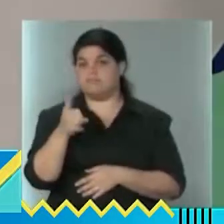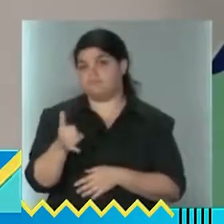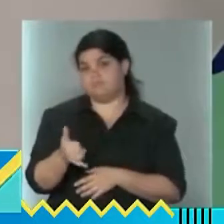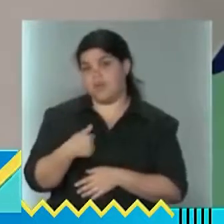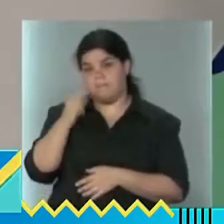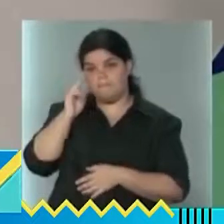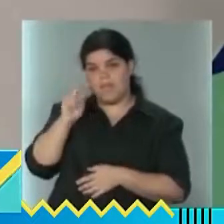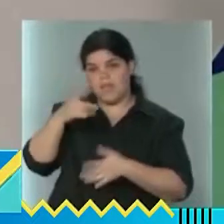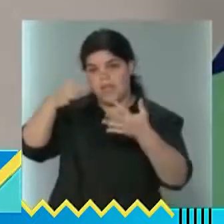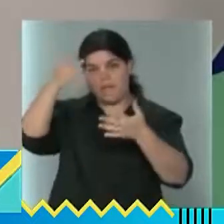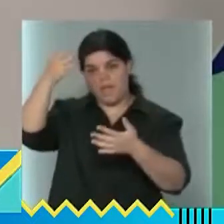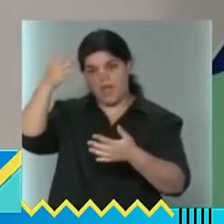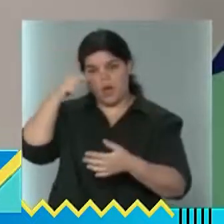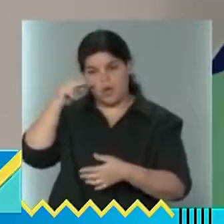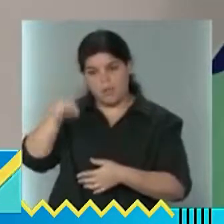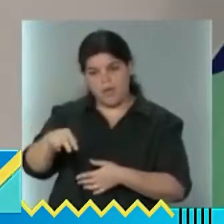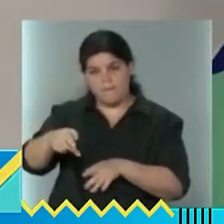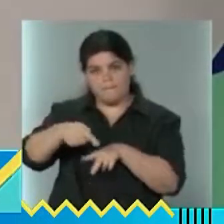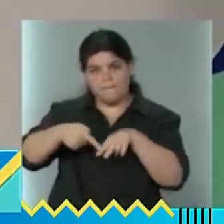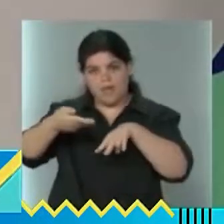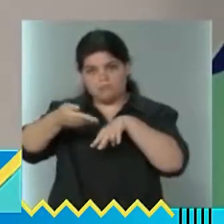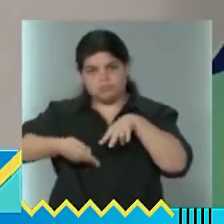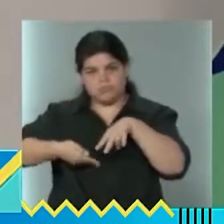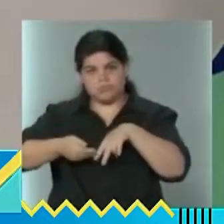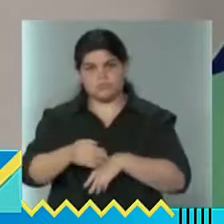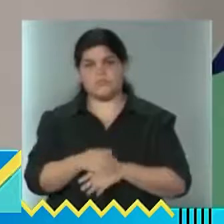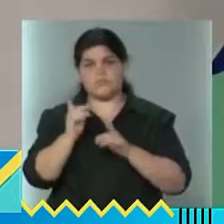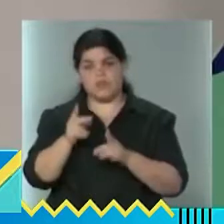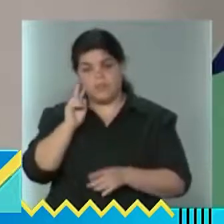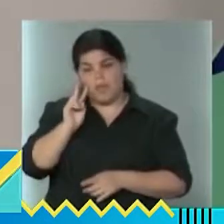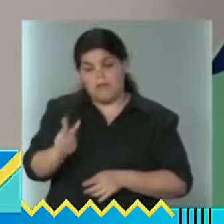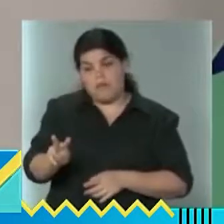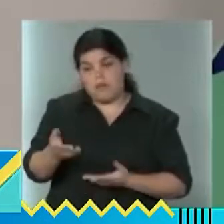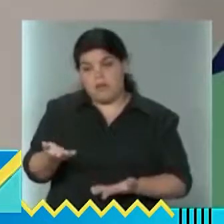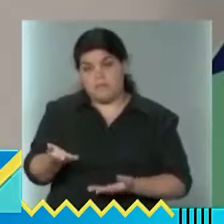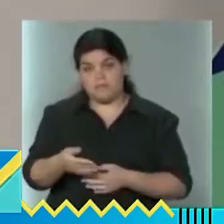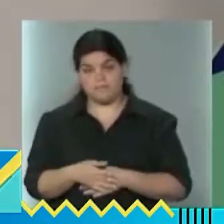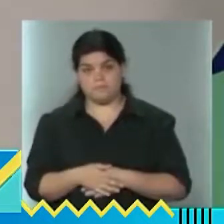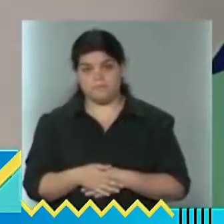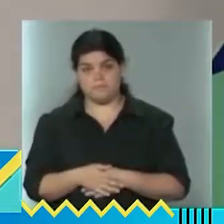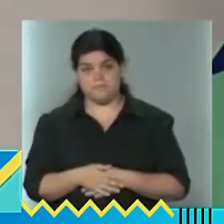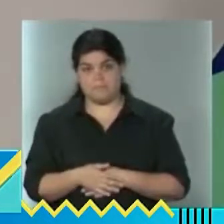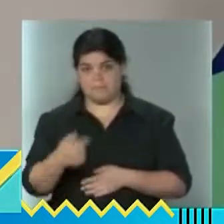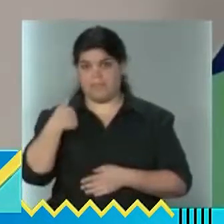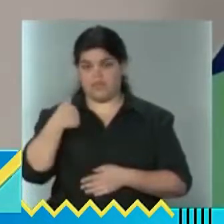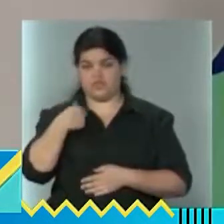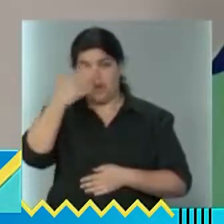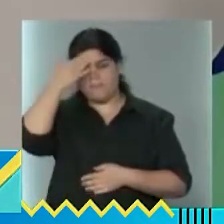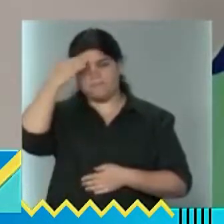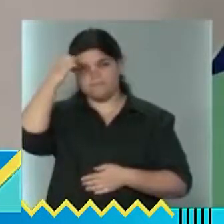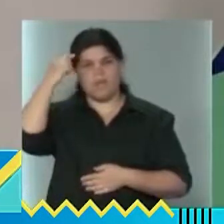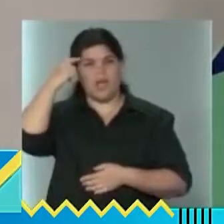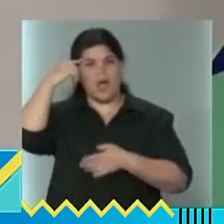la pierna, empezar a verlo así, pero realmente lo que yo tenía en mi cabeza